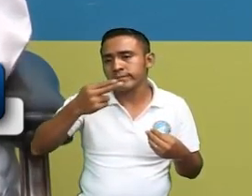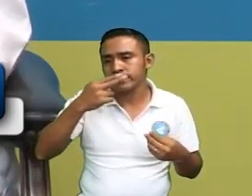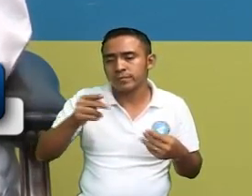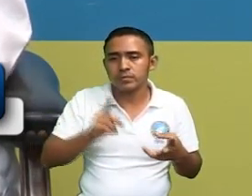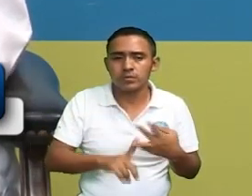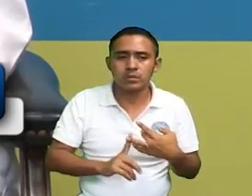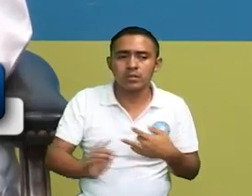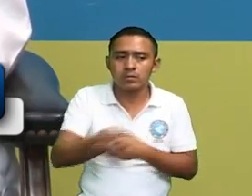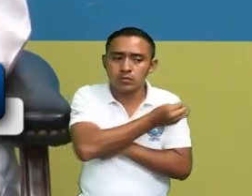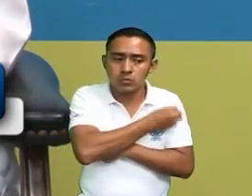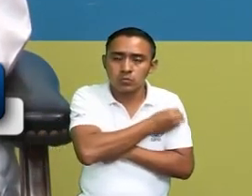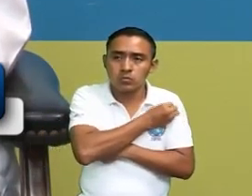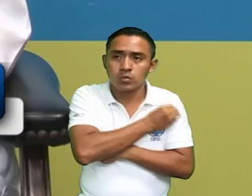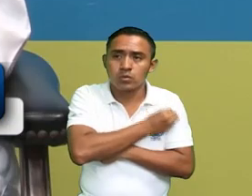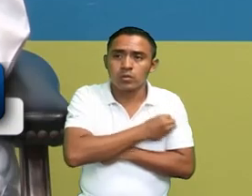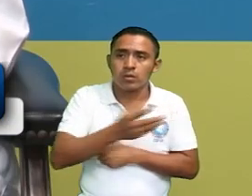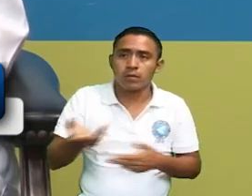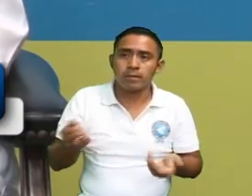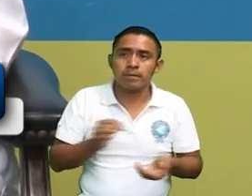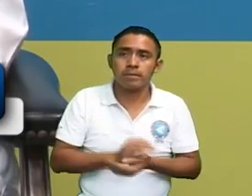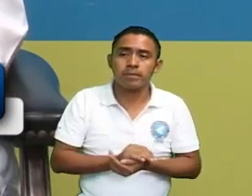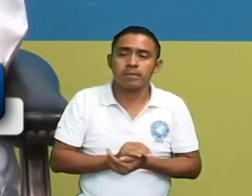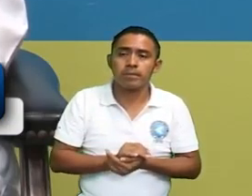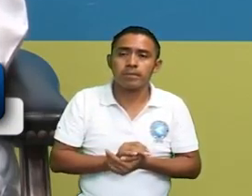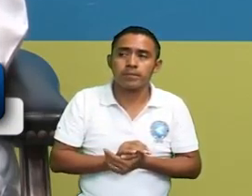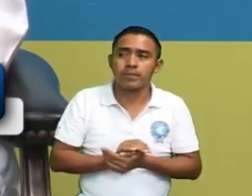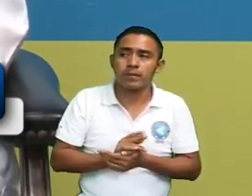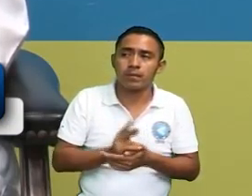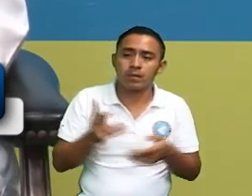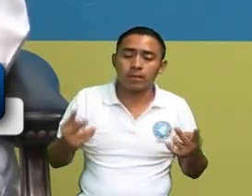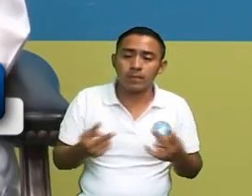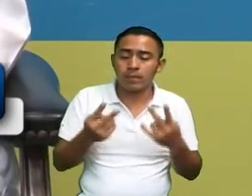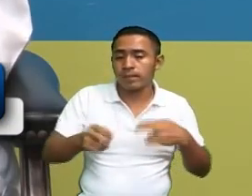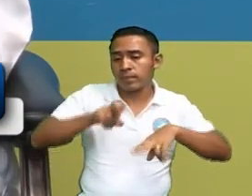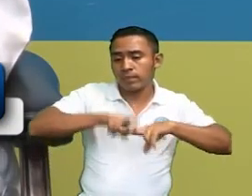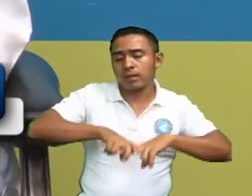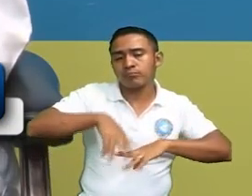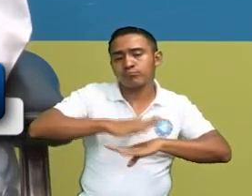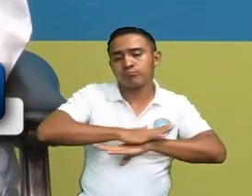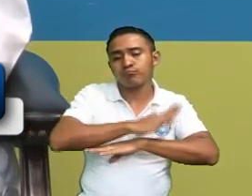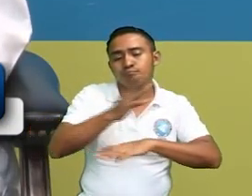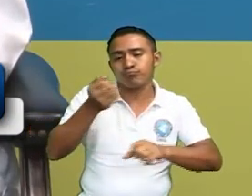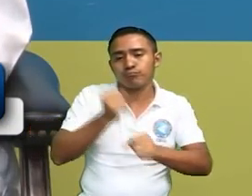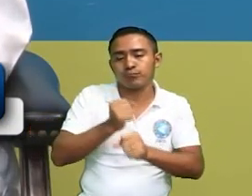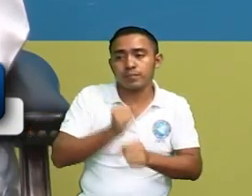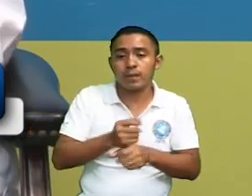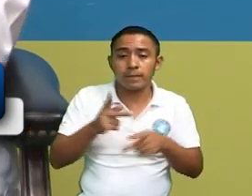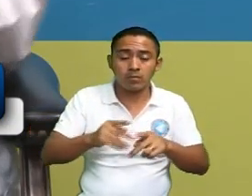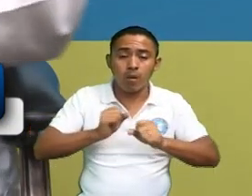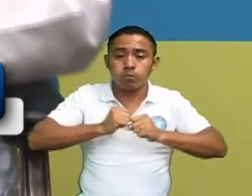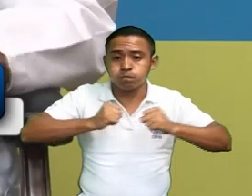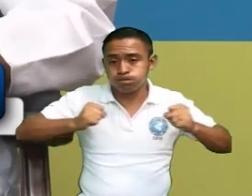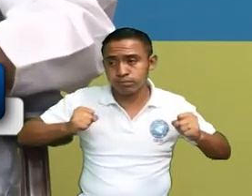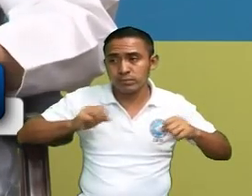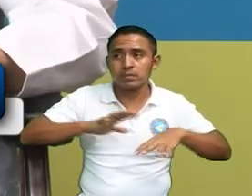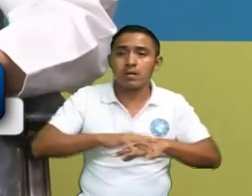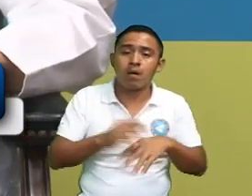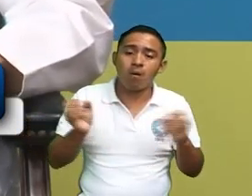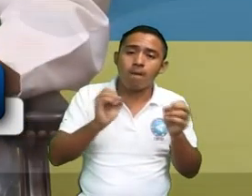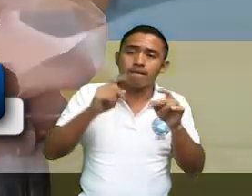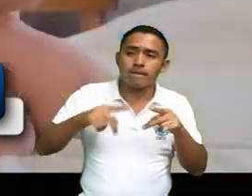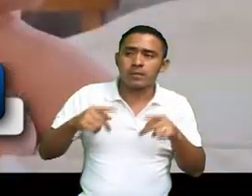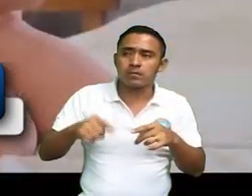exceso de alcoholismo. La vida sedentaria que se le conoce comúnmente. Ajá, también, y tenemos también los obesos, o la persona, por ejemplo, ahora